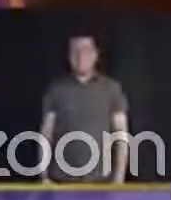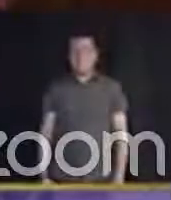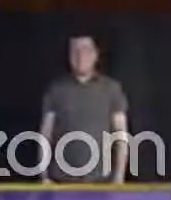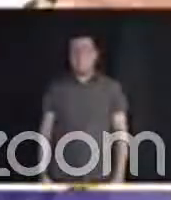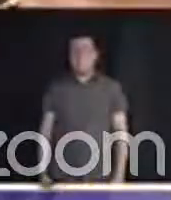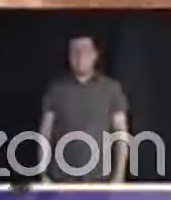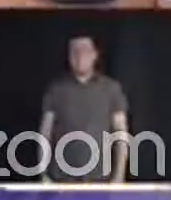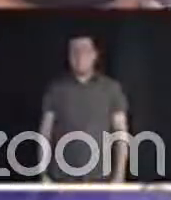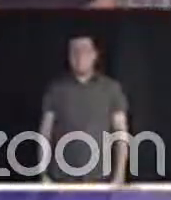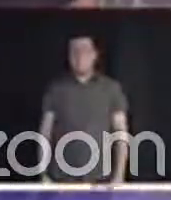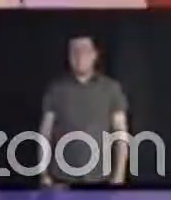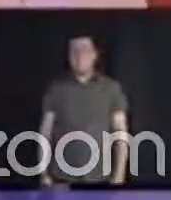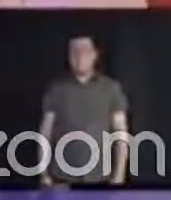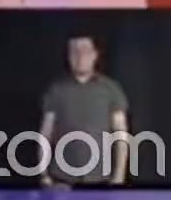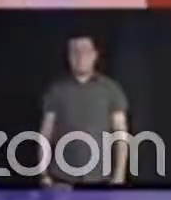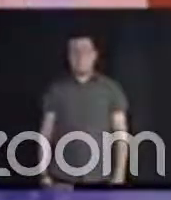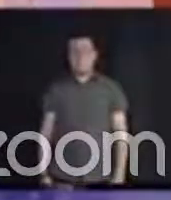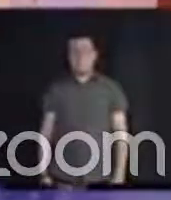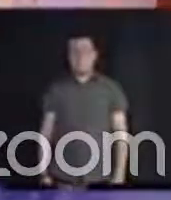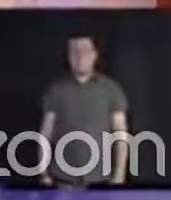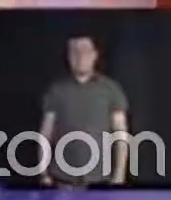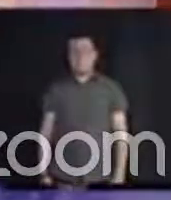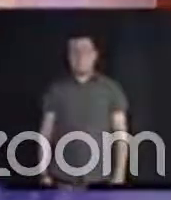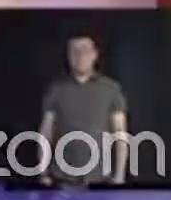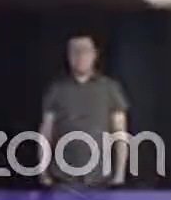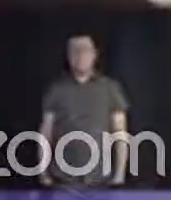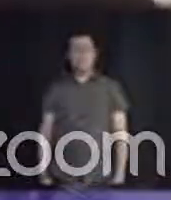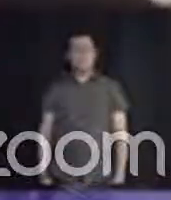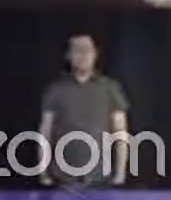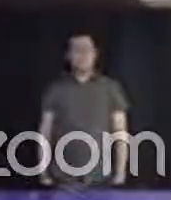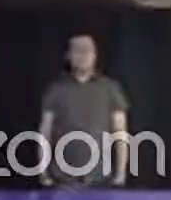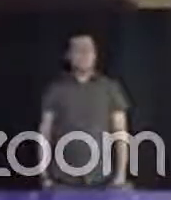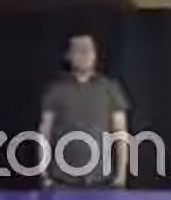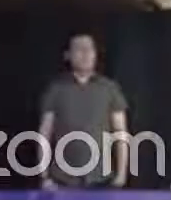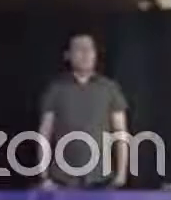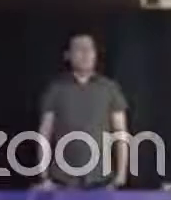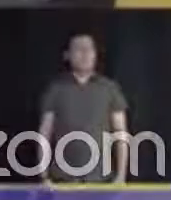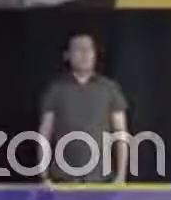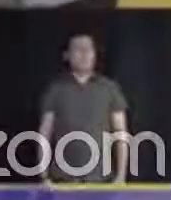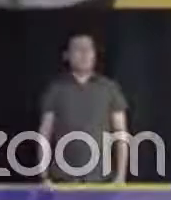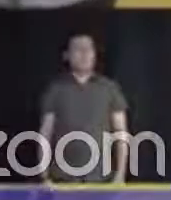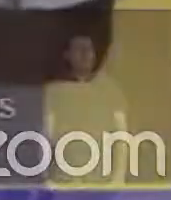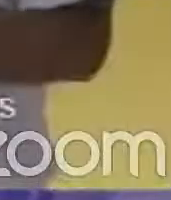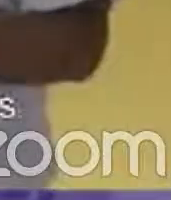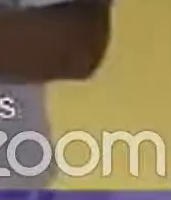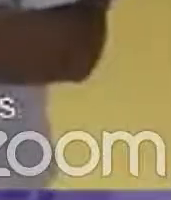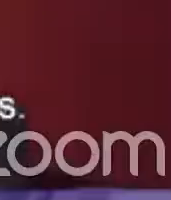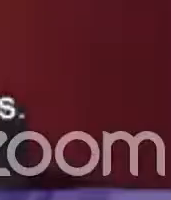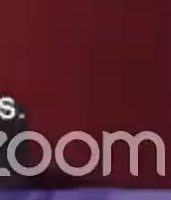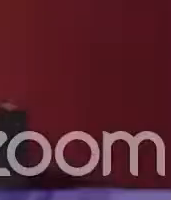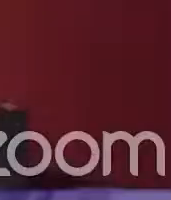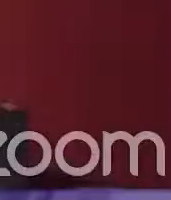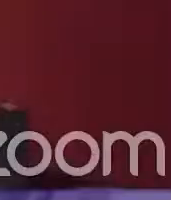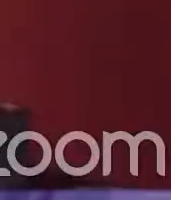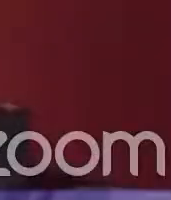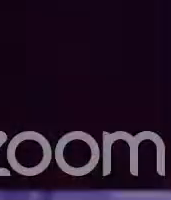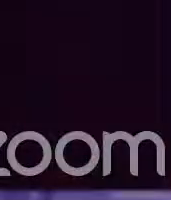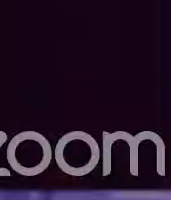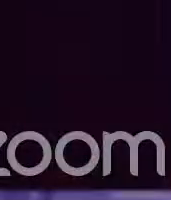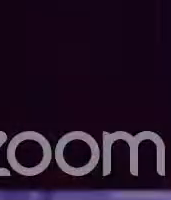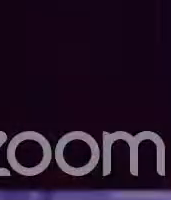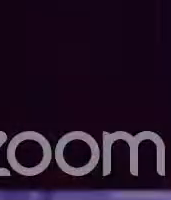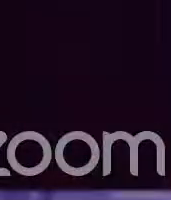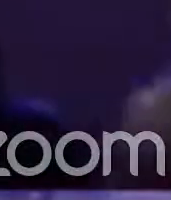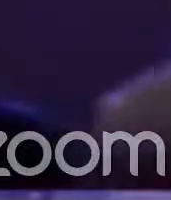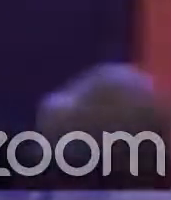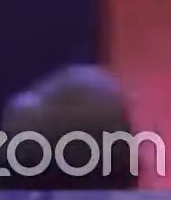el trayecto hacia el próximo encuentro de emociones y conocimientos que tenemos planeado para ustedes. Porque